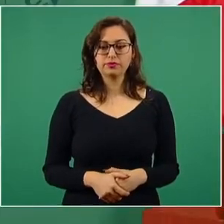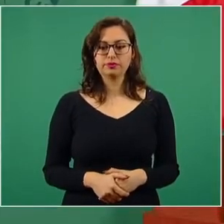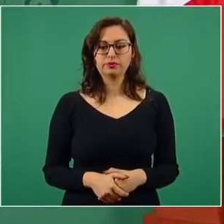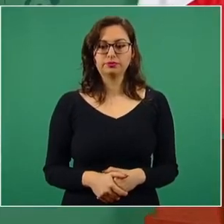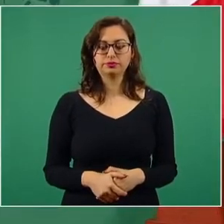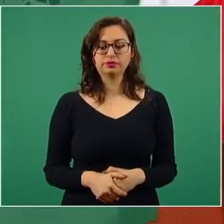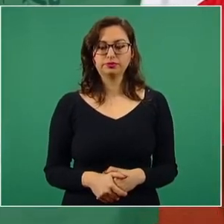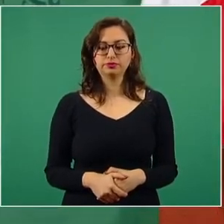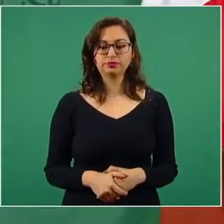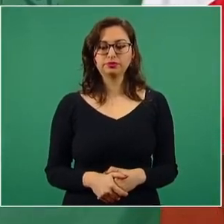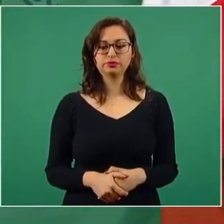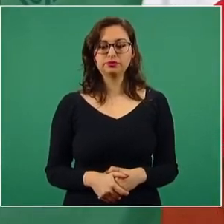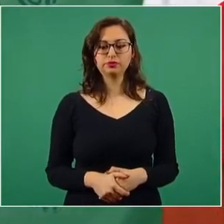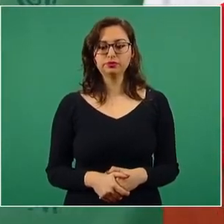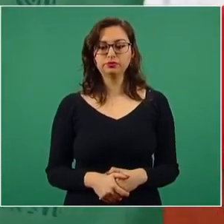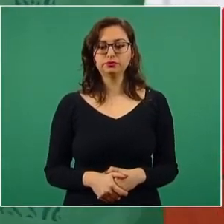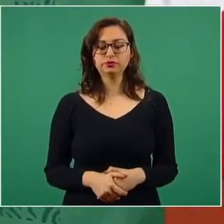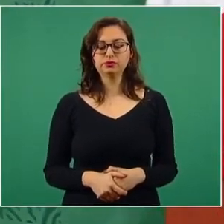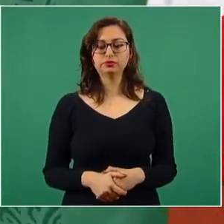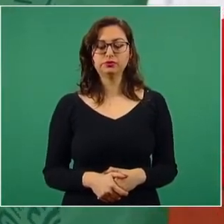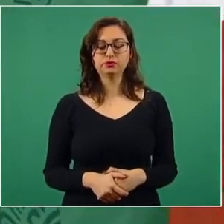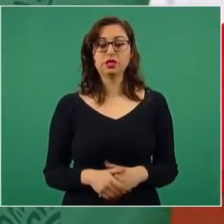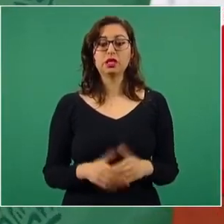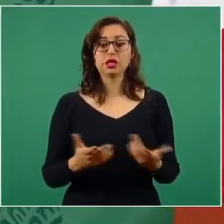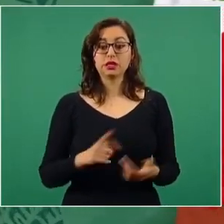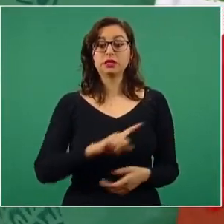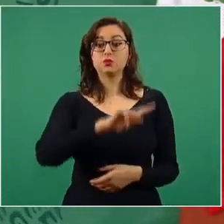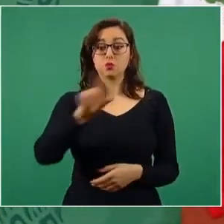Y el martes